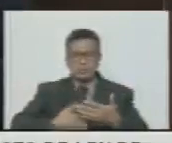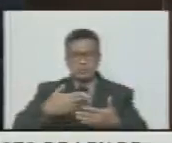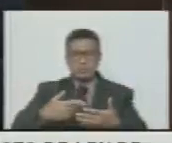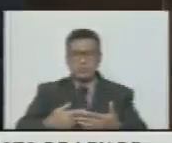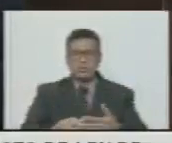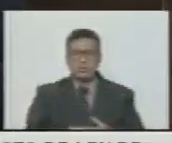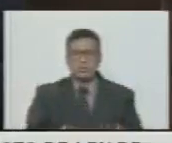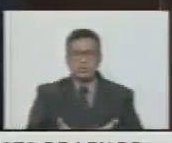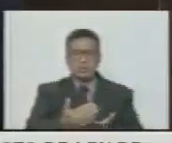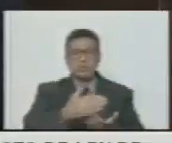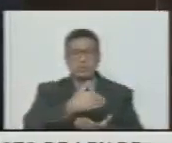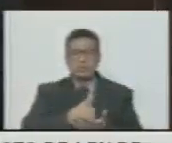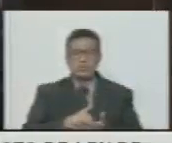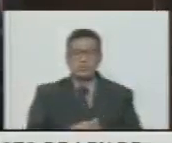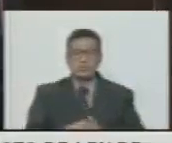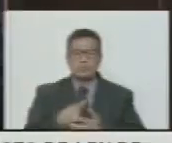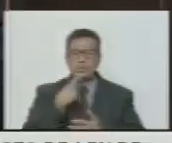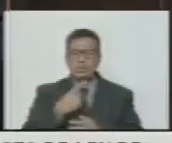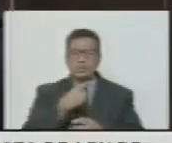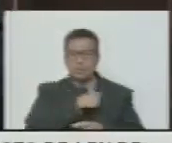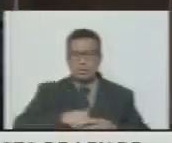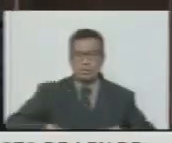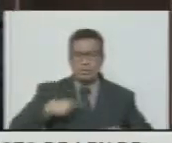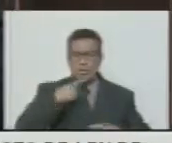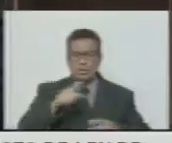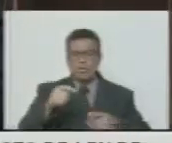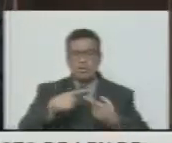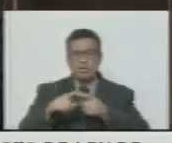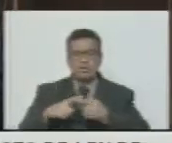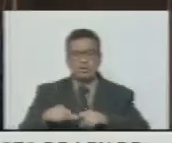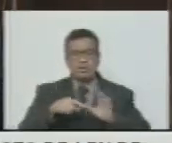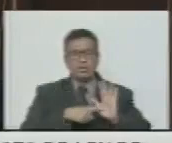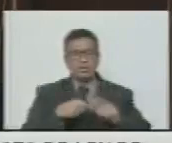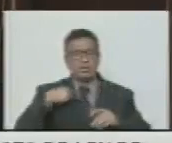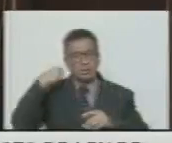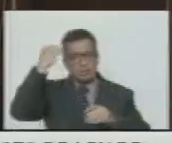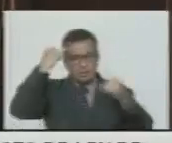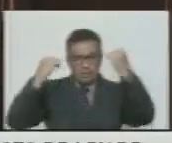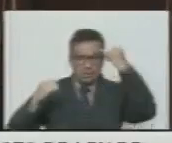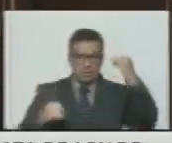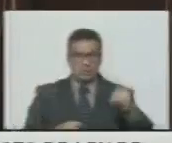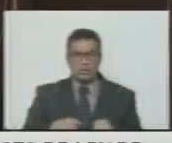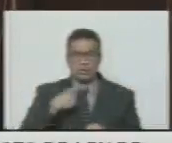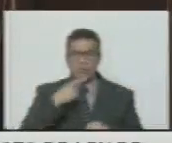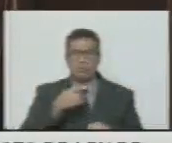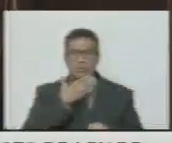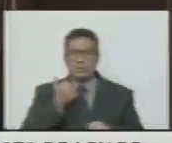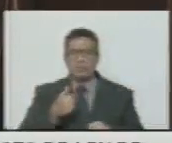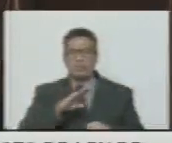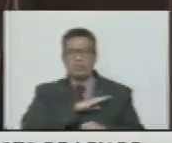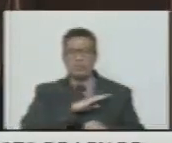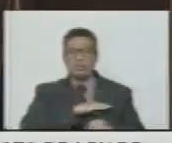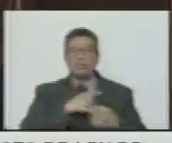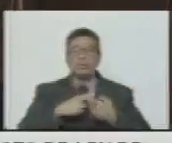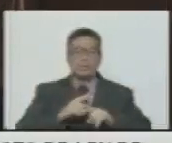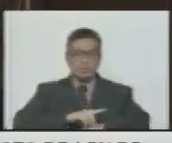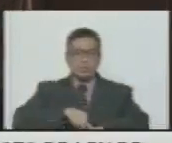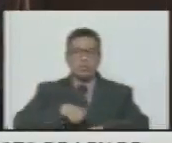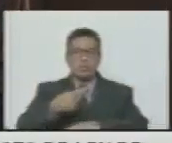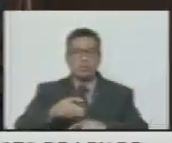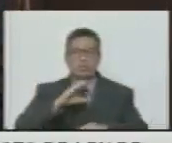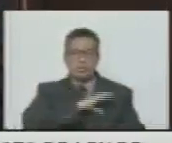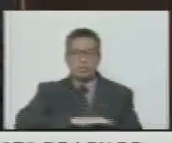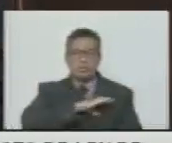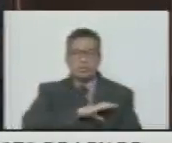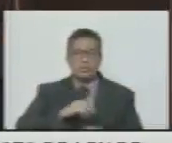propuesta que en la que se recojan las opiniones del presidente y las distintas opiniones que se han dado a la cámara. Creo que es lo más inteligente. Por eso mejor la moción de diferimiento